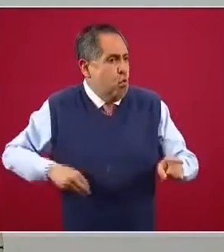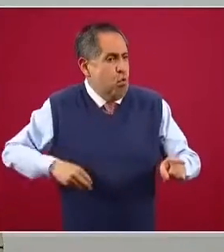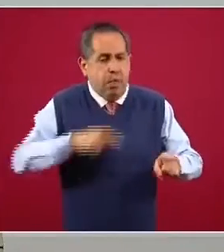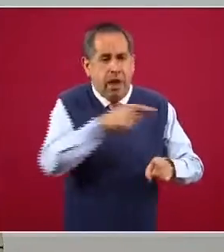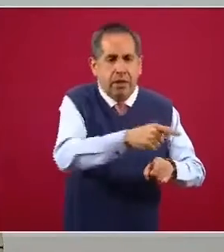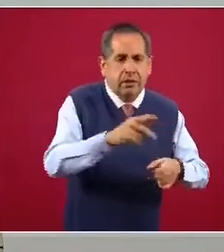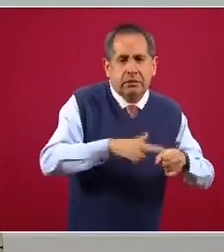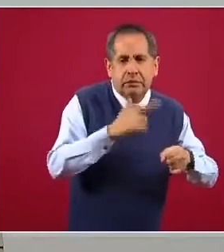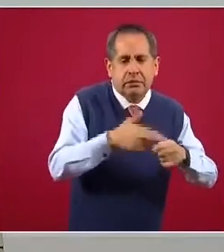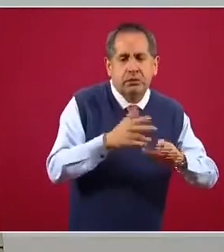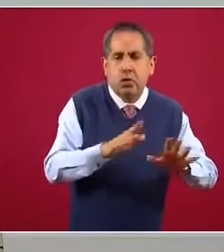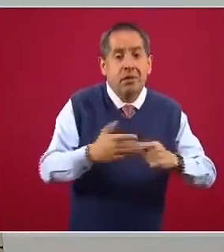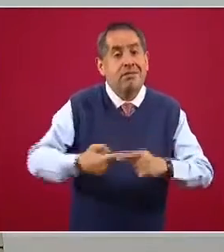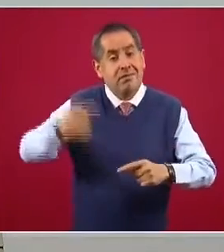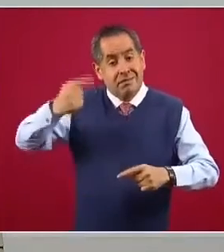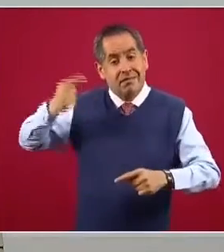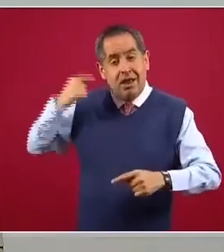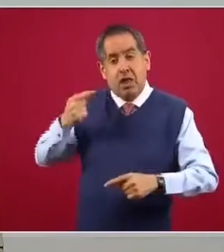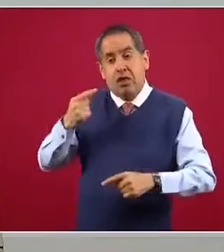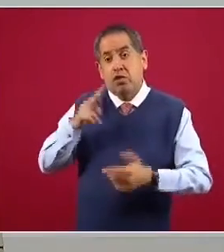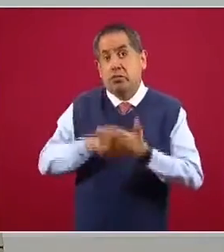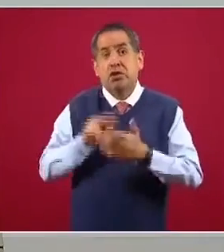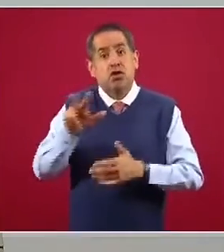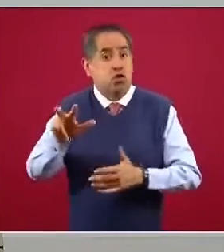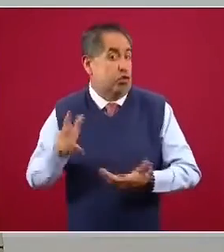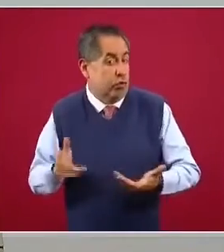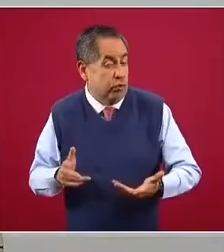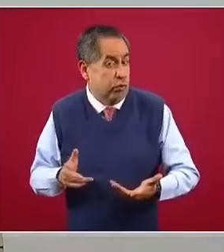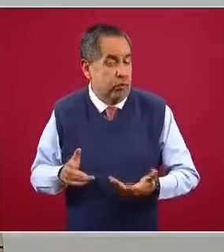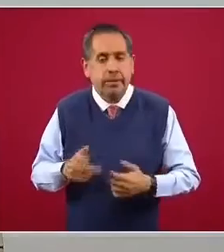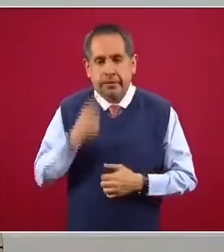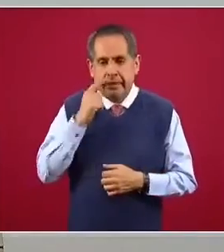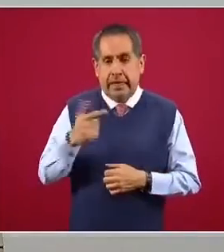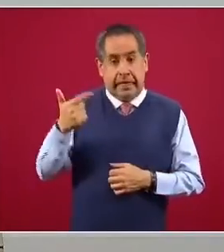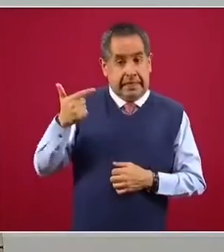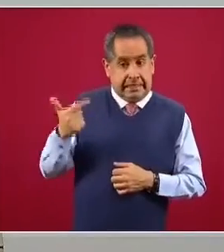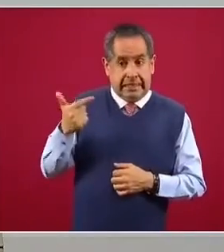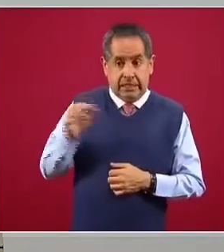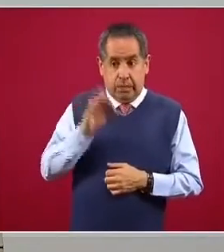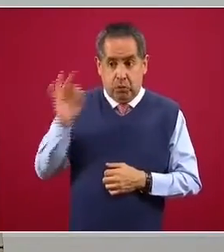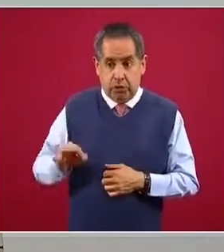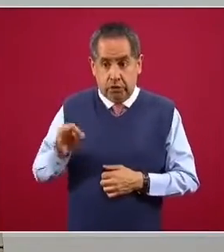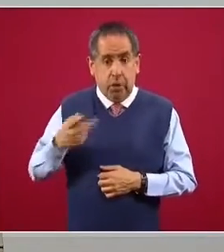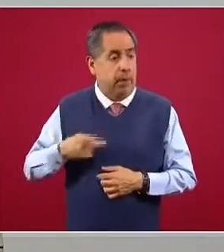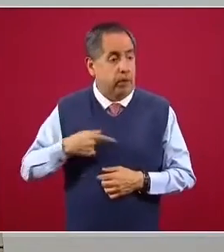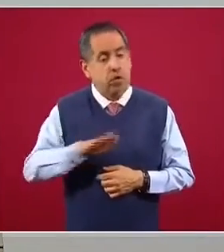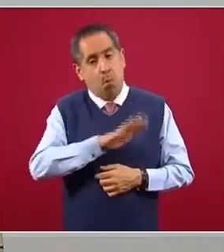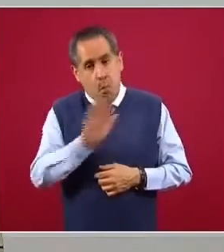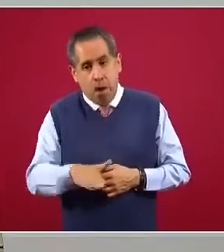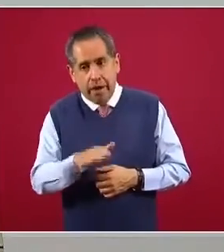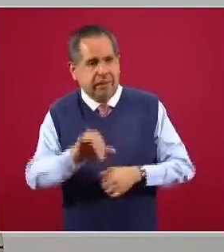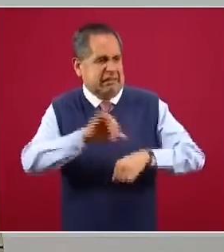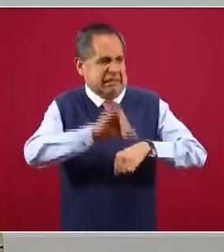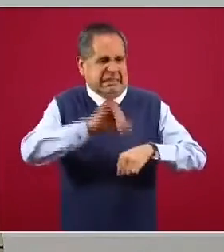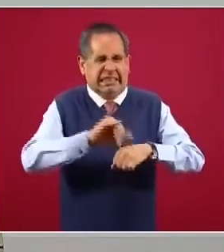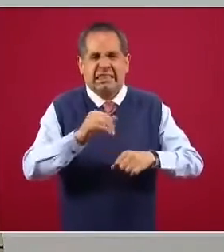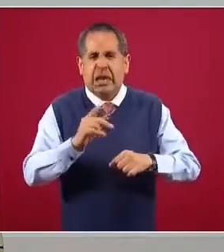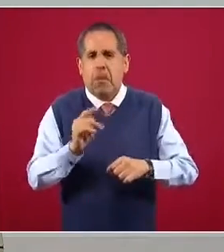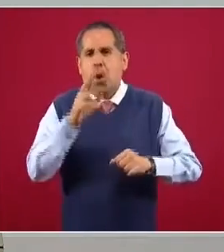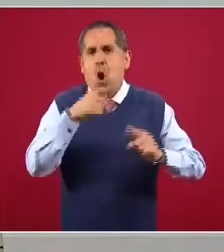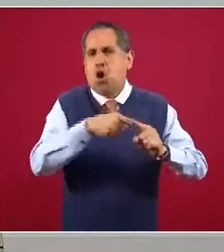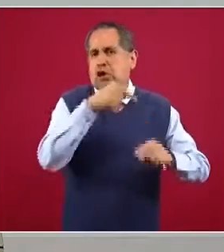bebidas azucaradas. Entonces, este 7% digamos que es lo que nos estamos encontrando año con